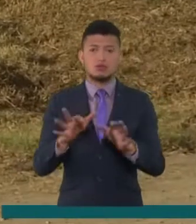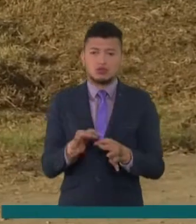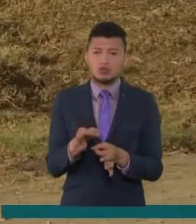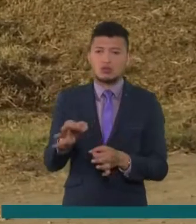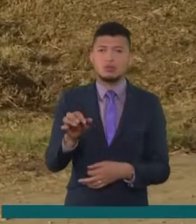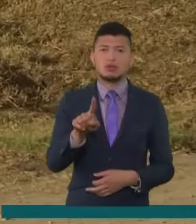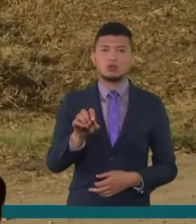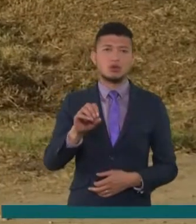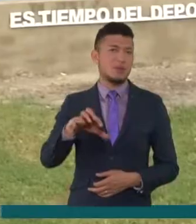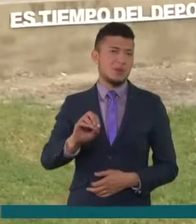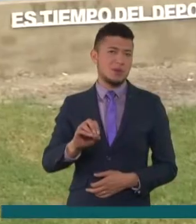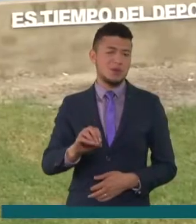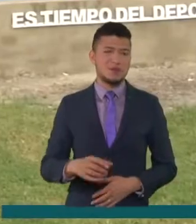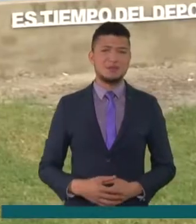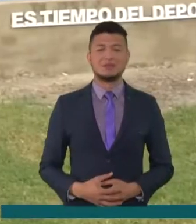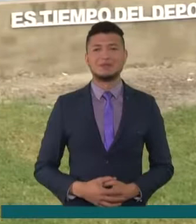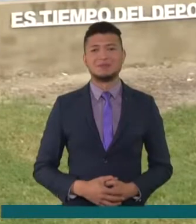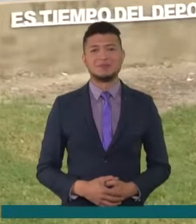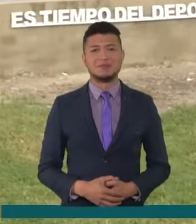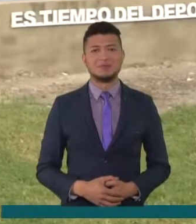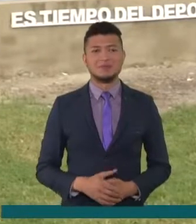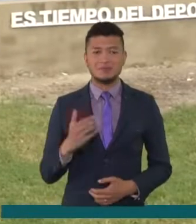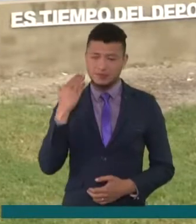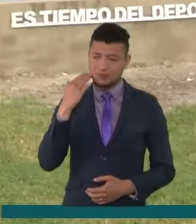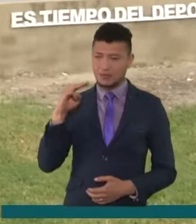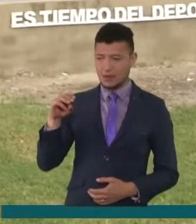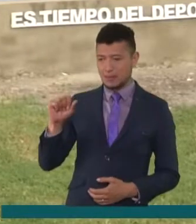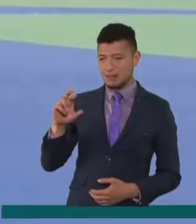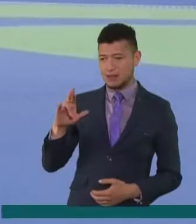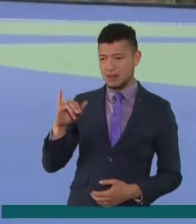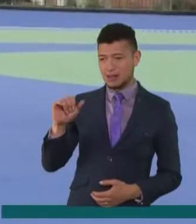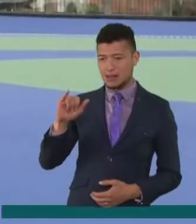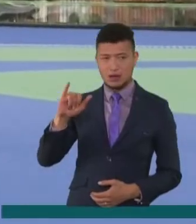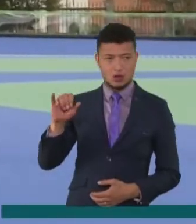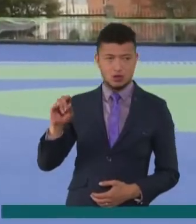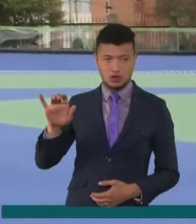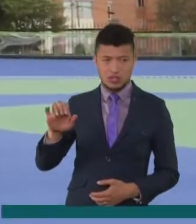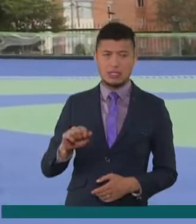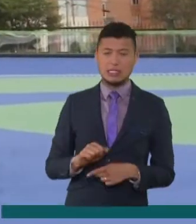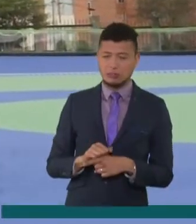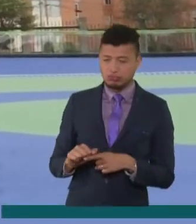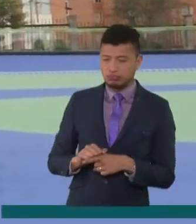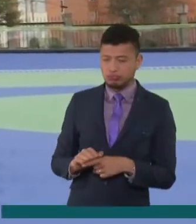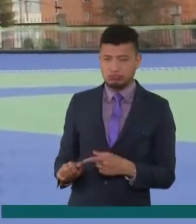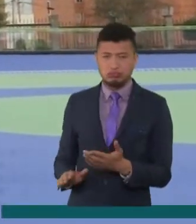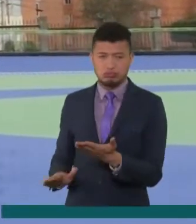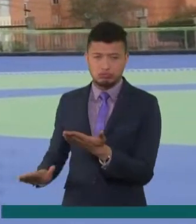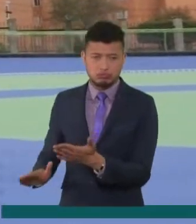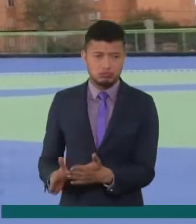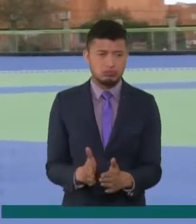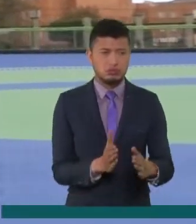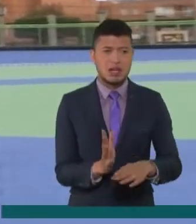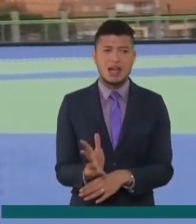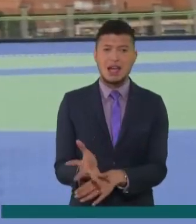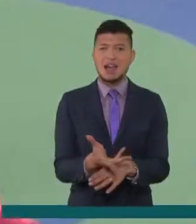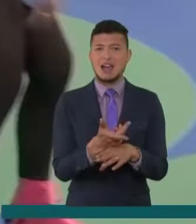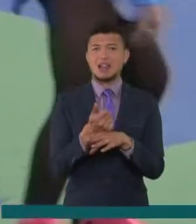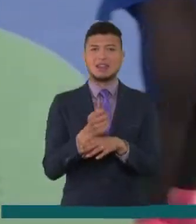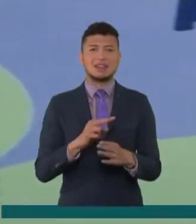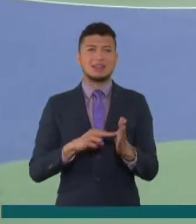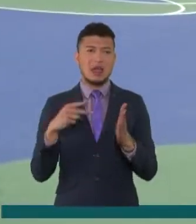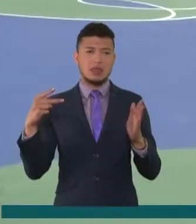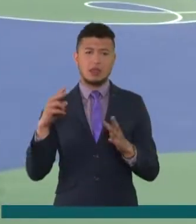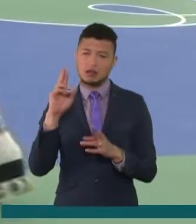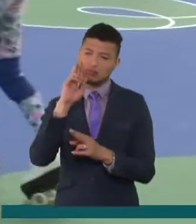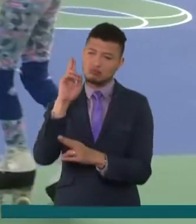municipio de sopó maria jose lleva varios años perfeccionando sus técnicas de patinaje artístico lo que le ha